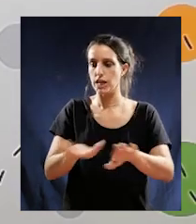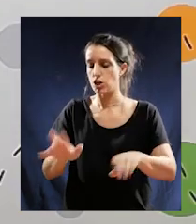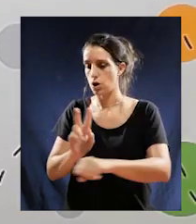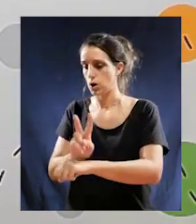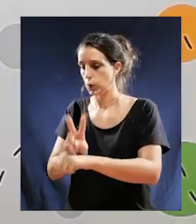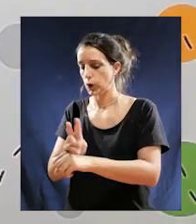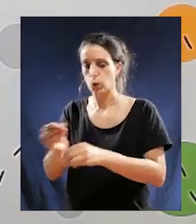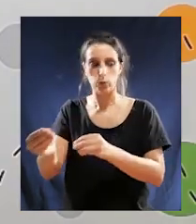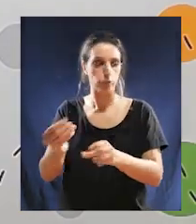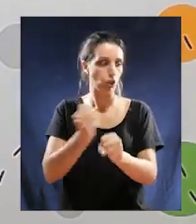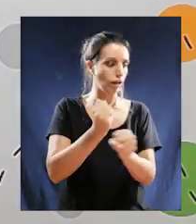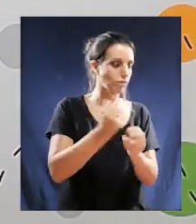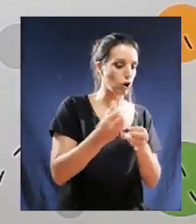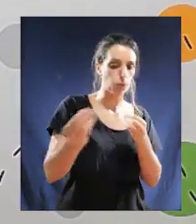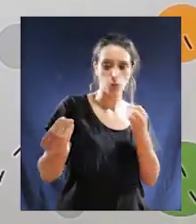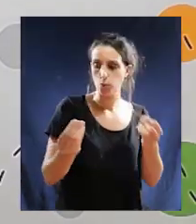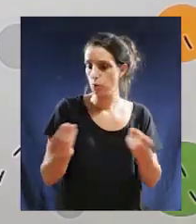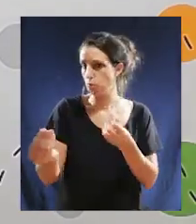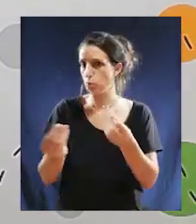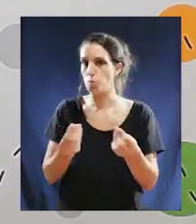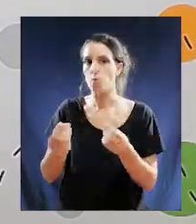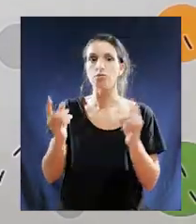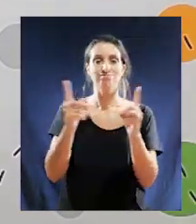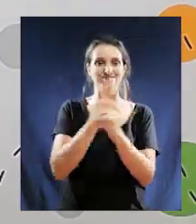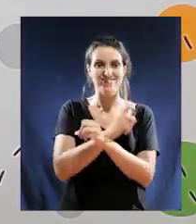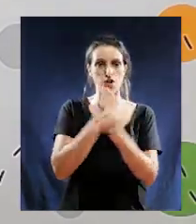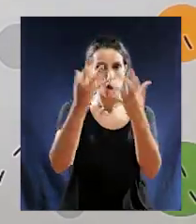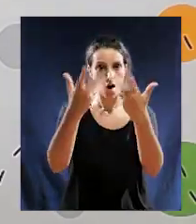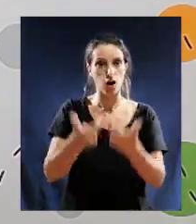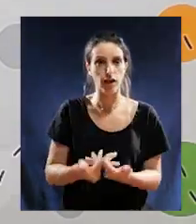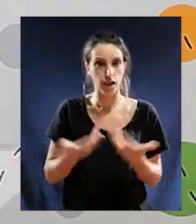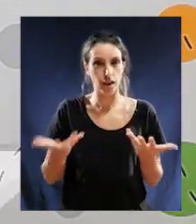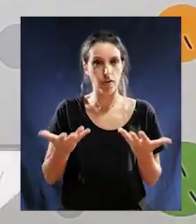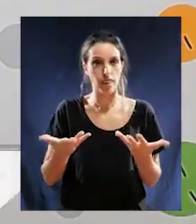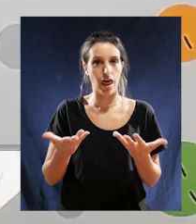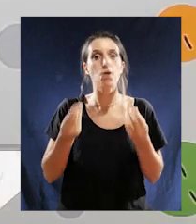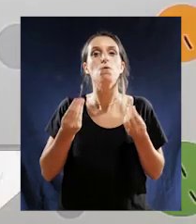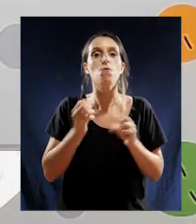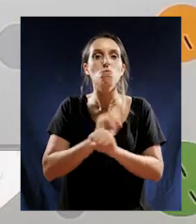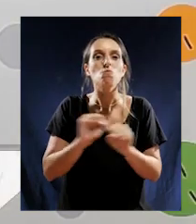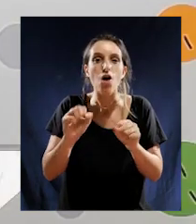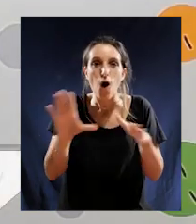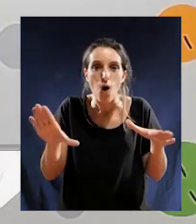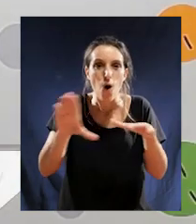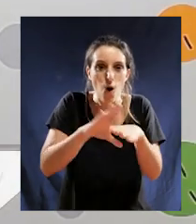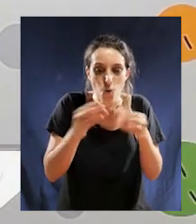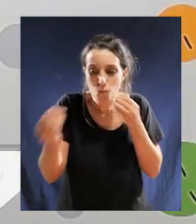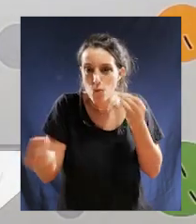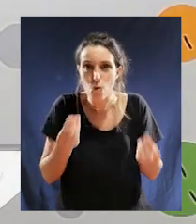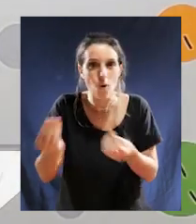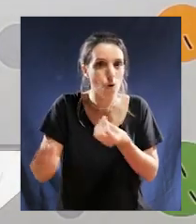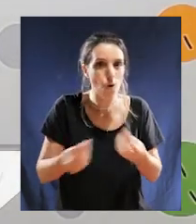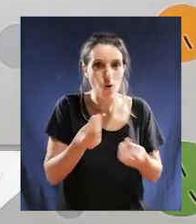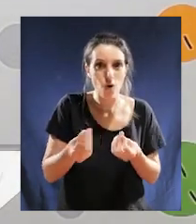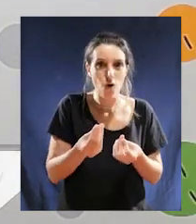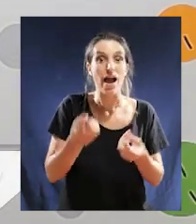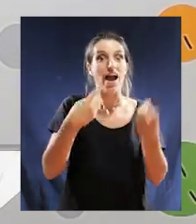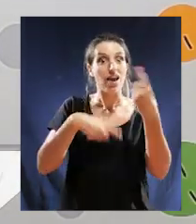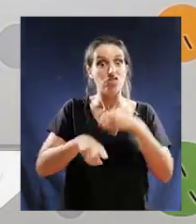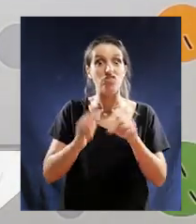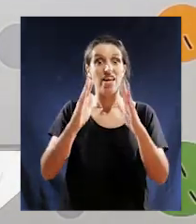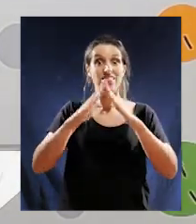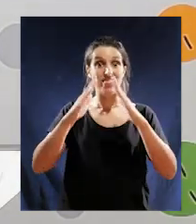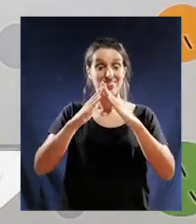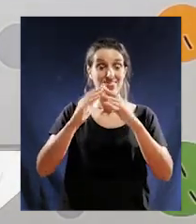superposición del tiempo de todos que a veces genera esa experiencia agobiante de cómo de cómo hacer compatible todos estos